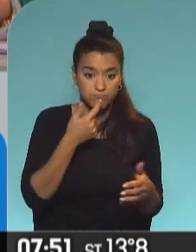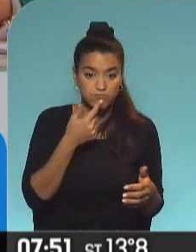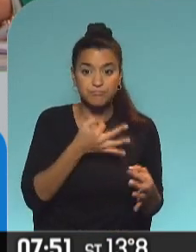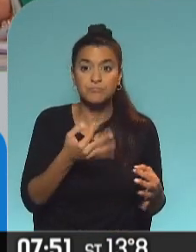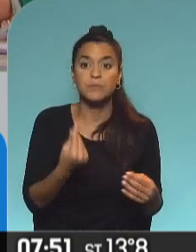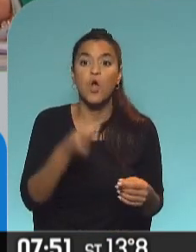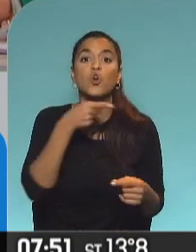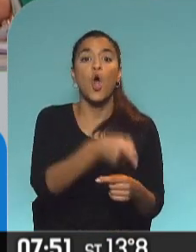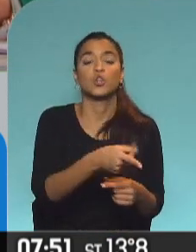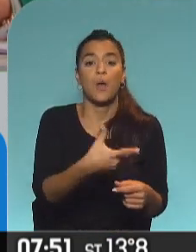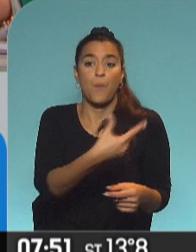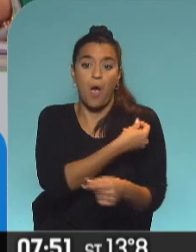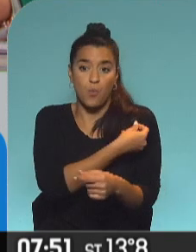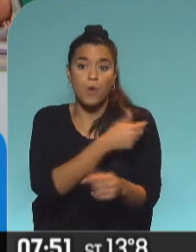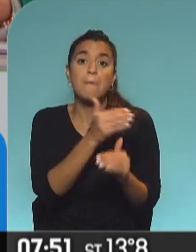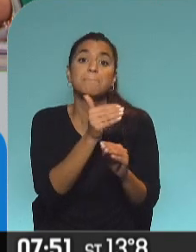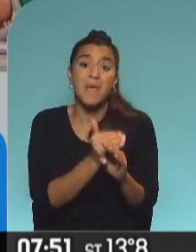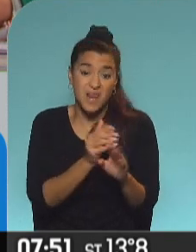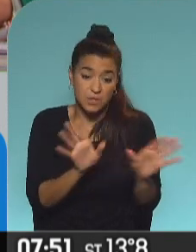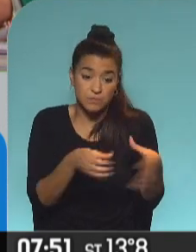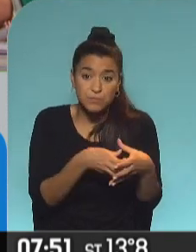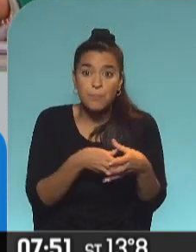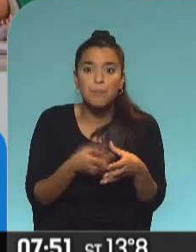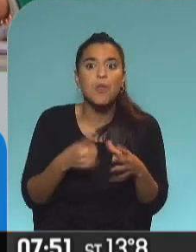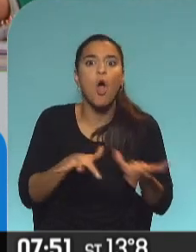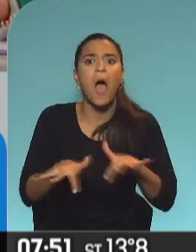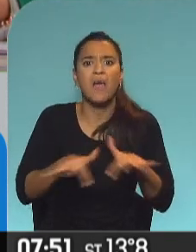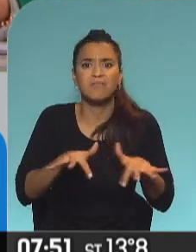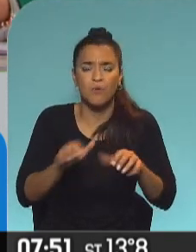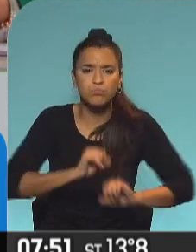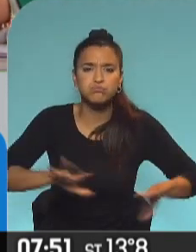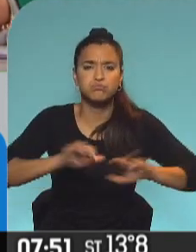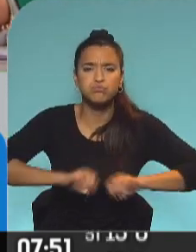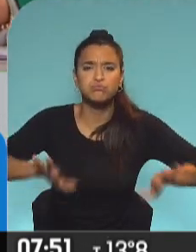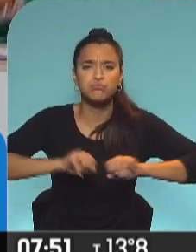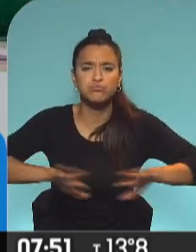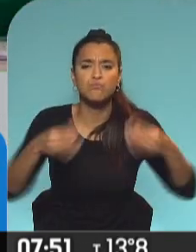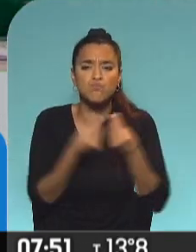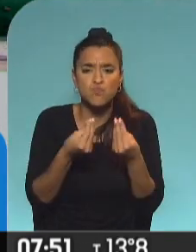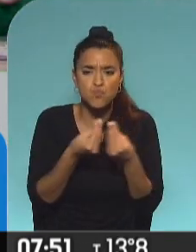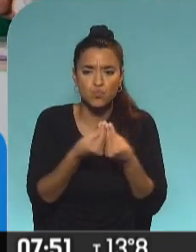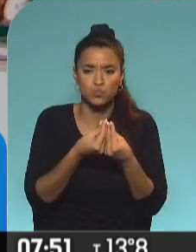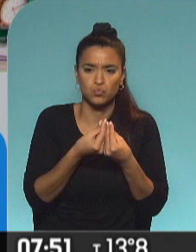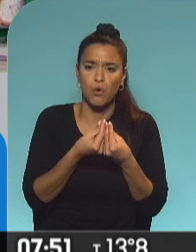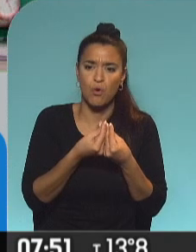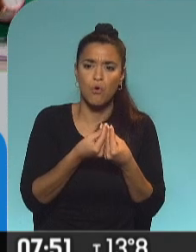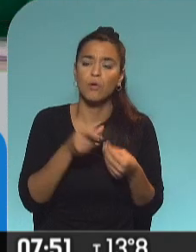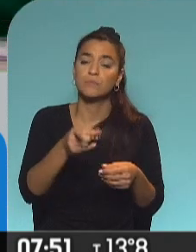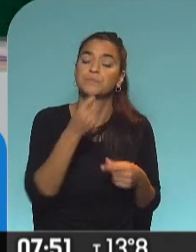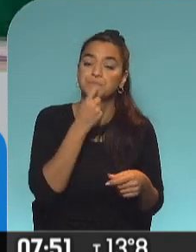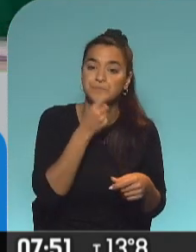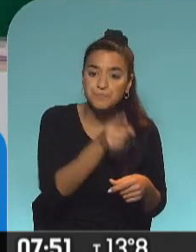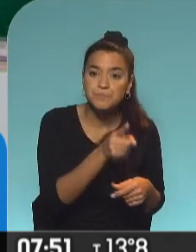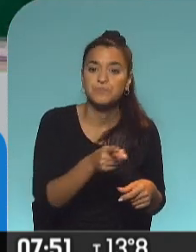los antivacunas eran mucho menos, eran muy activos en redes. Y las interacciones que había entre